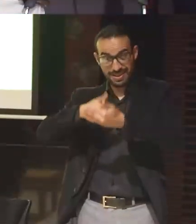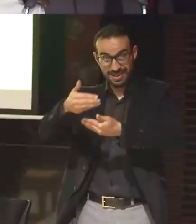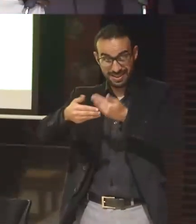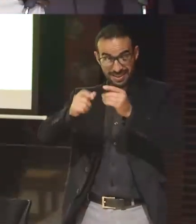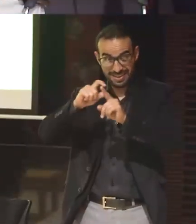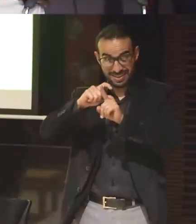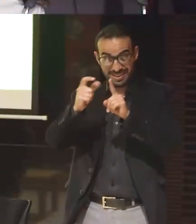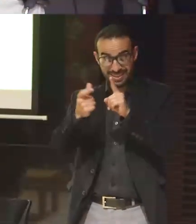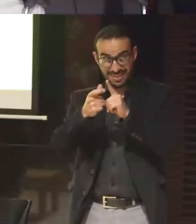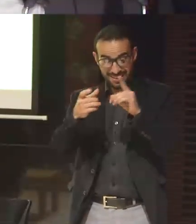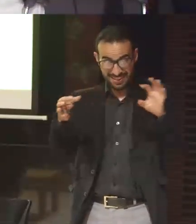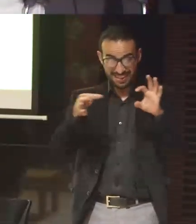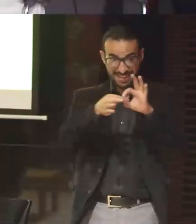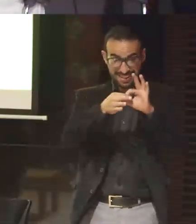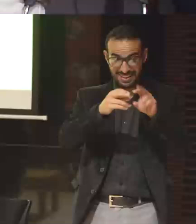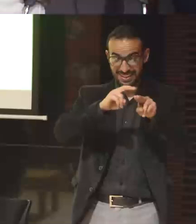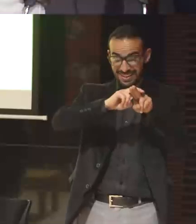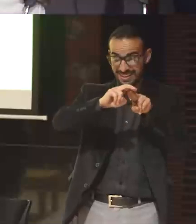estabas preguntando.